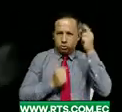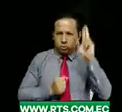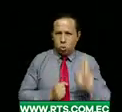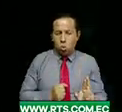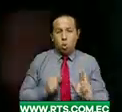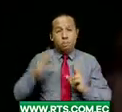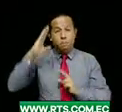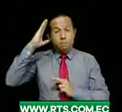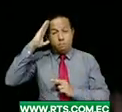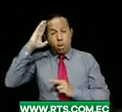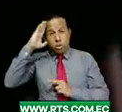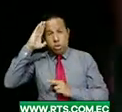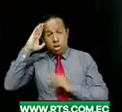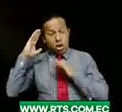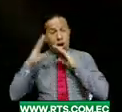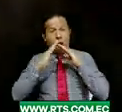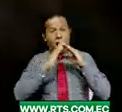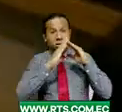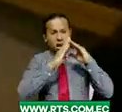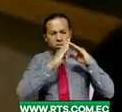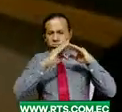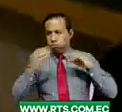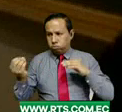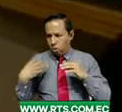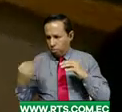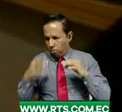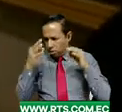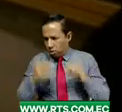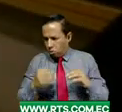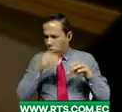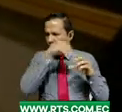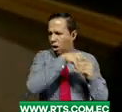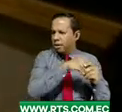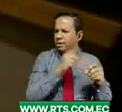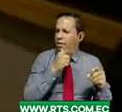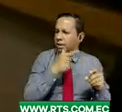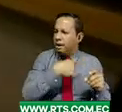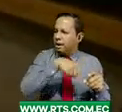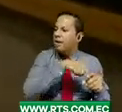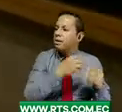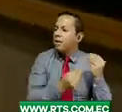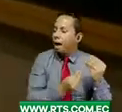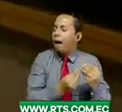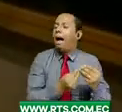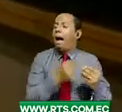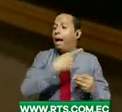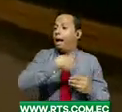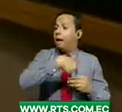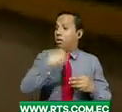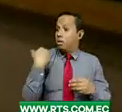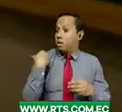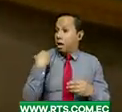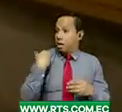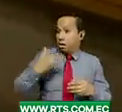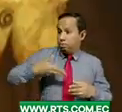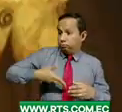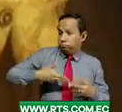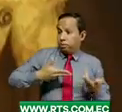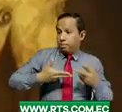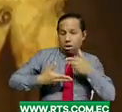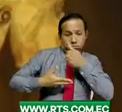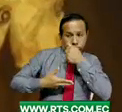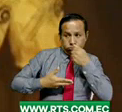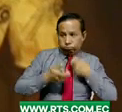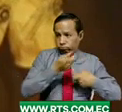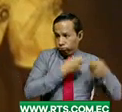Por información de inteligencia, sabían que los ocupantes supuestamente se dedicaban a la tenencia y comercialización de drogas. En el lugar